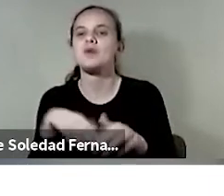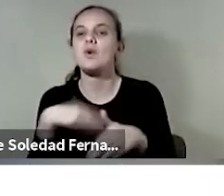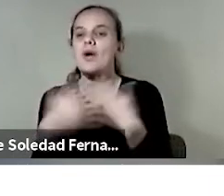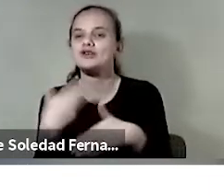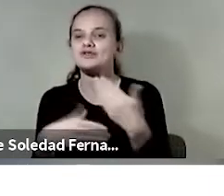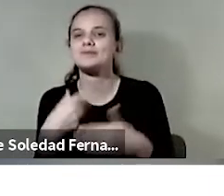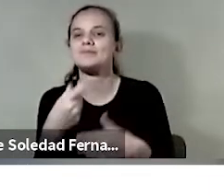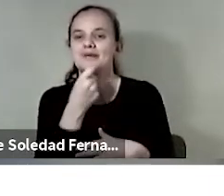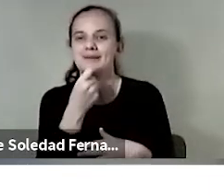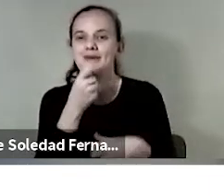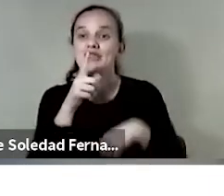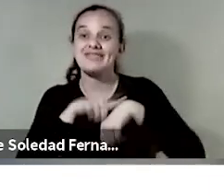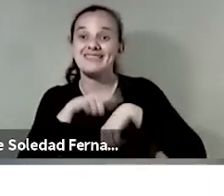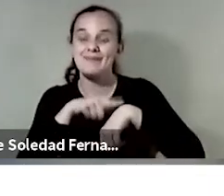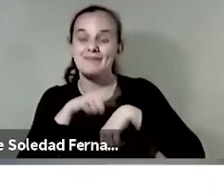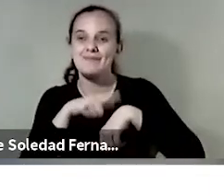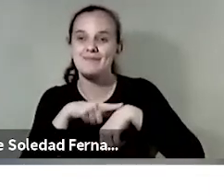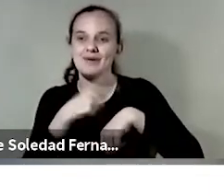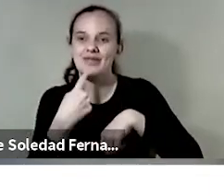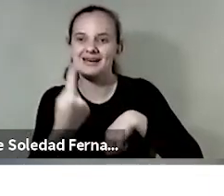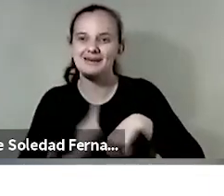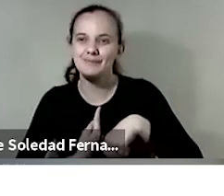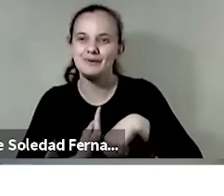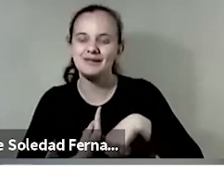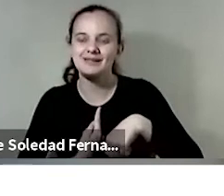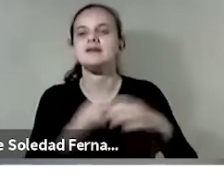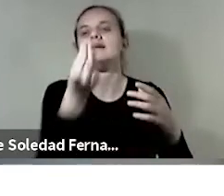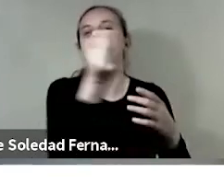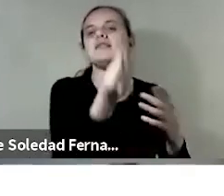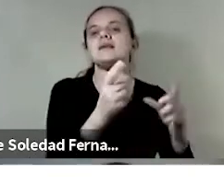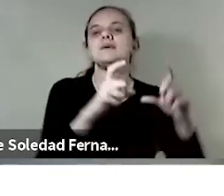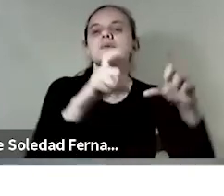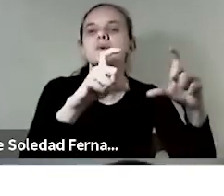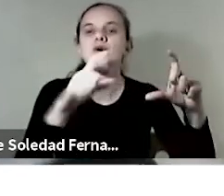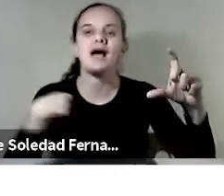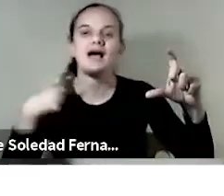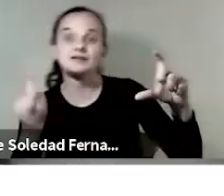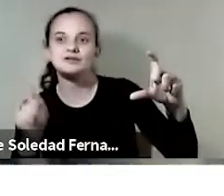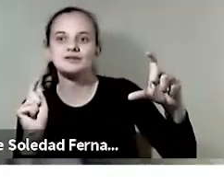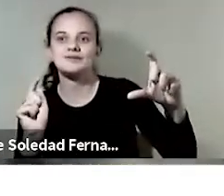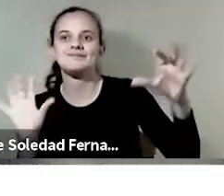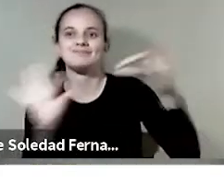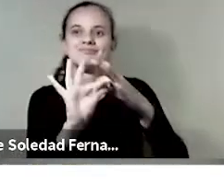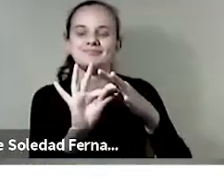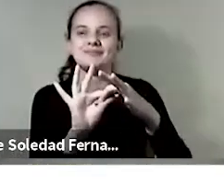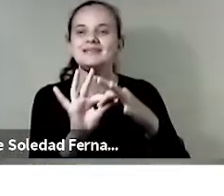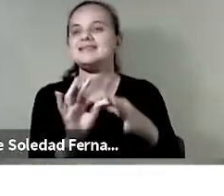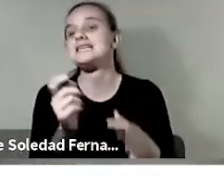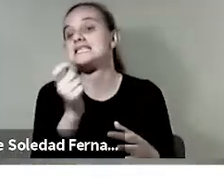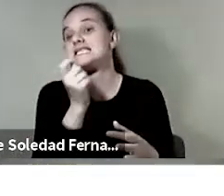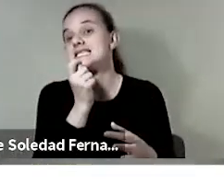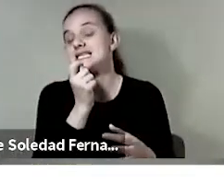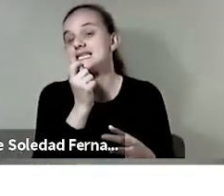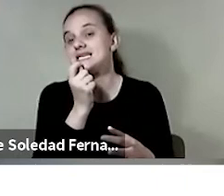que no pueden aplicar a los videojuegos porque los videojuegos requieren un tiempo de respuesta entre la información que se muestra